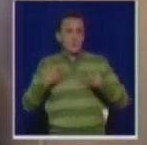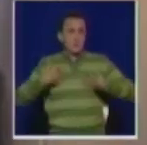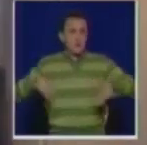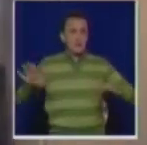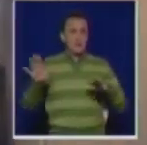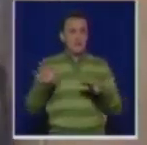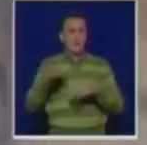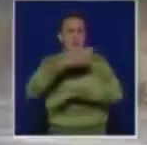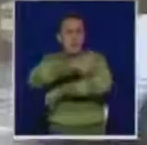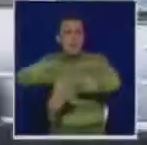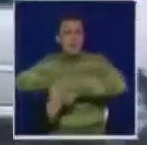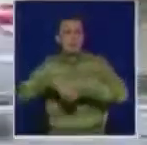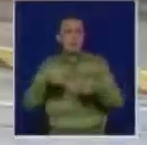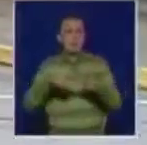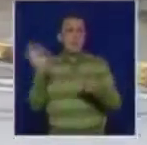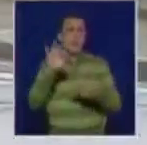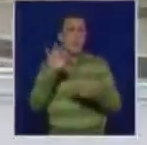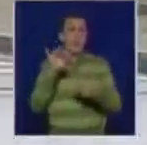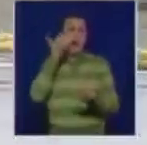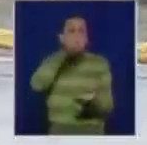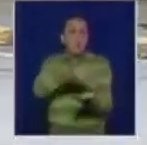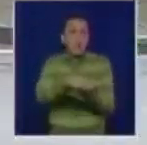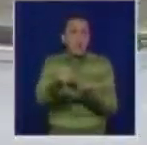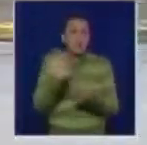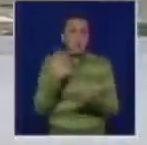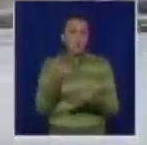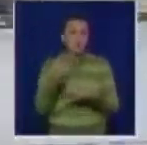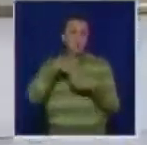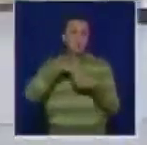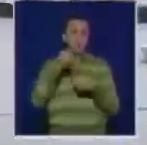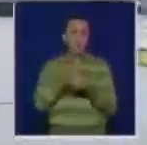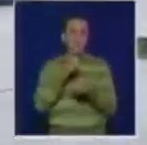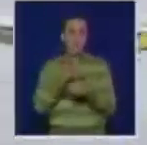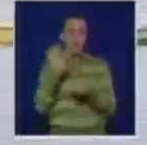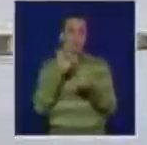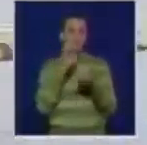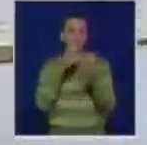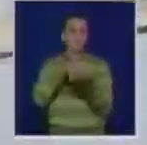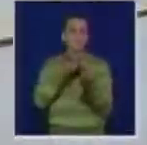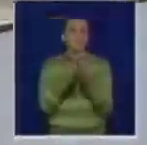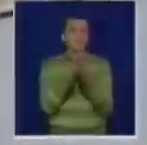sea en la calle o dentro de un aeropuerto, el lugar de trabajo, centros comerciales o la propia casa.